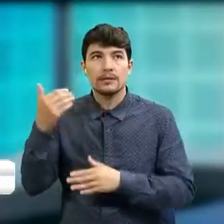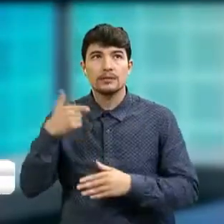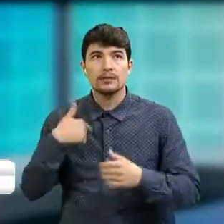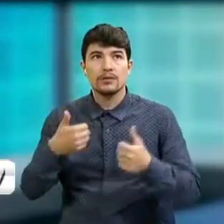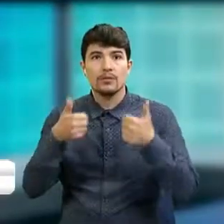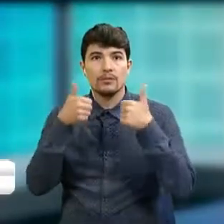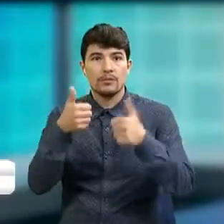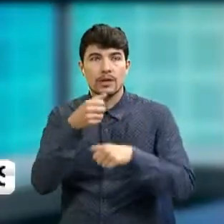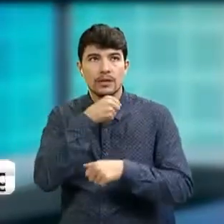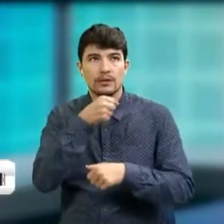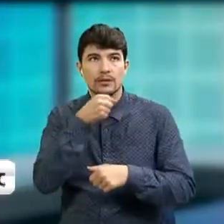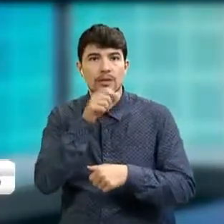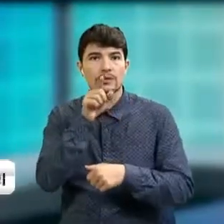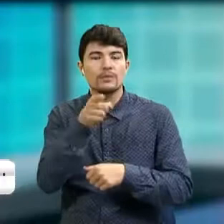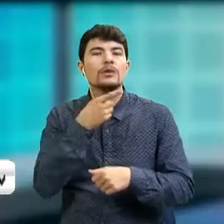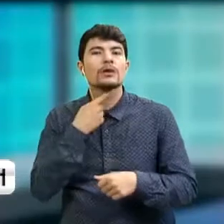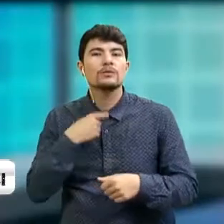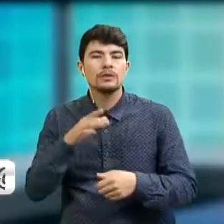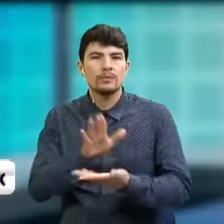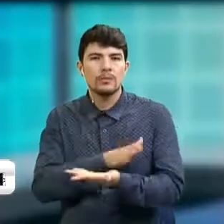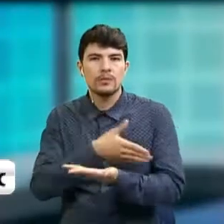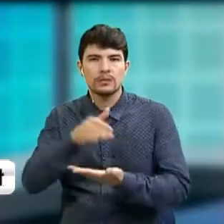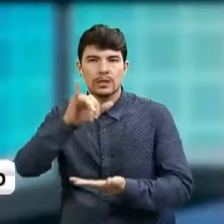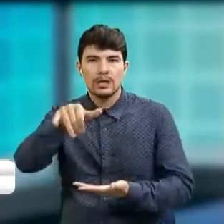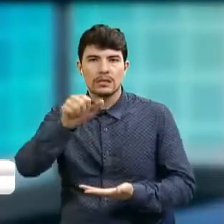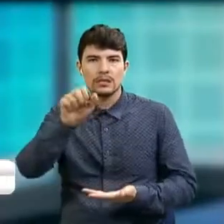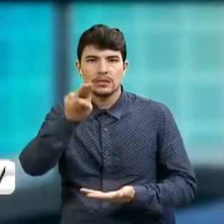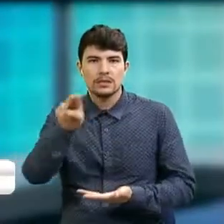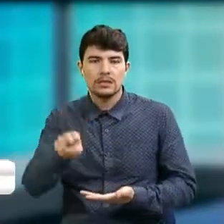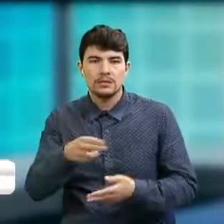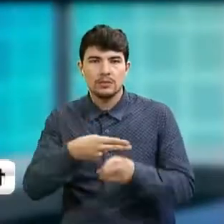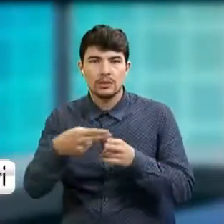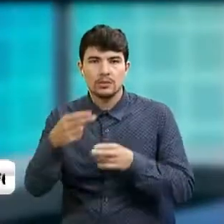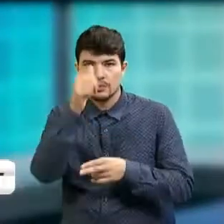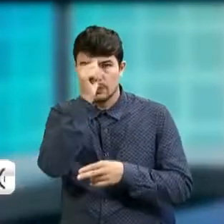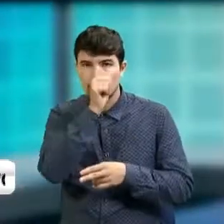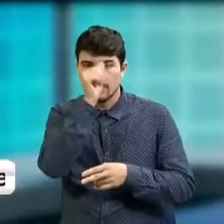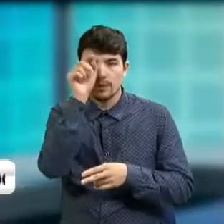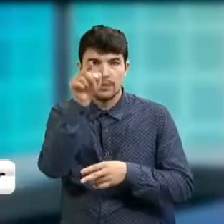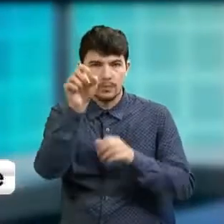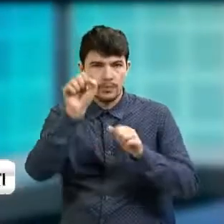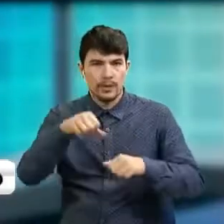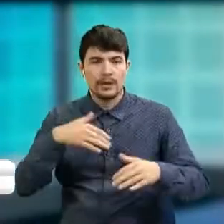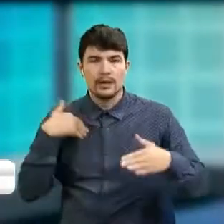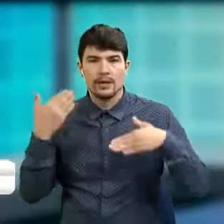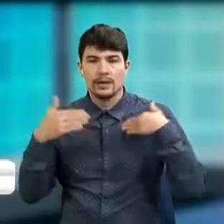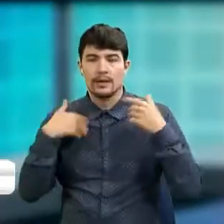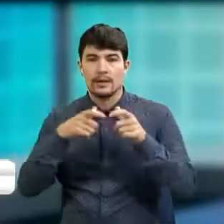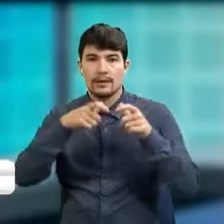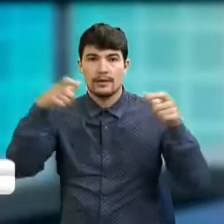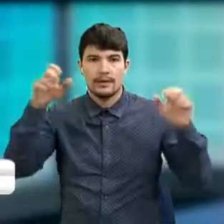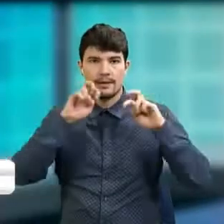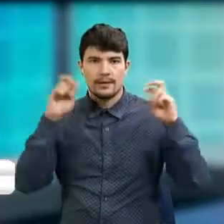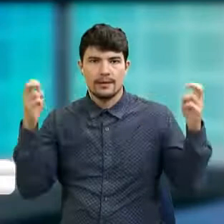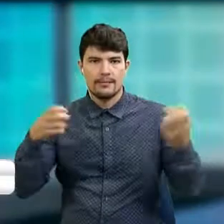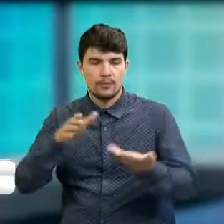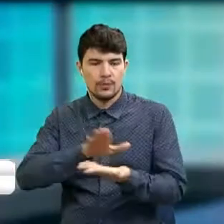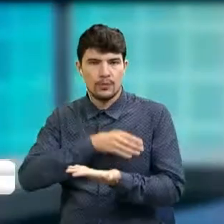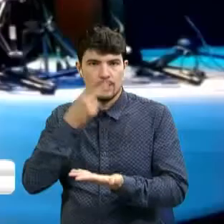buenas noticias a los amantes del jazz, pues les cuento que este próximo domingo podrán disfrutar de un gran concierto.